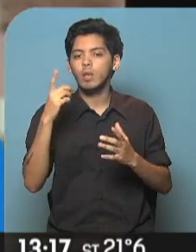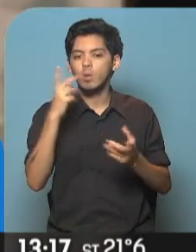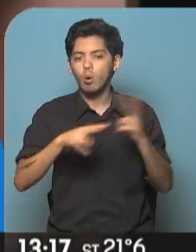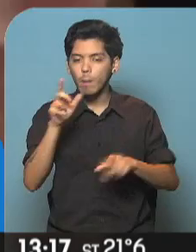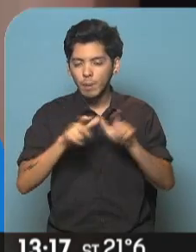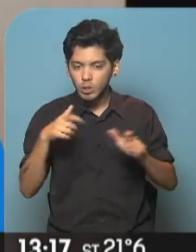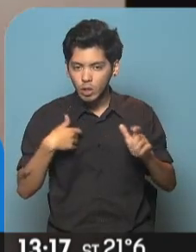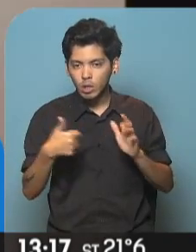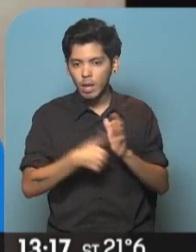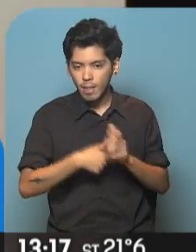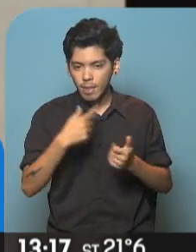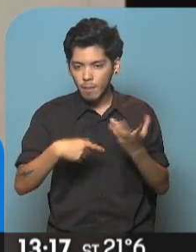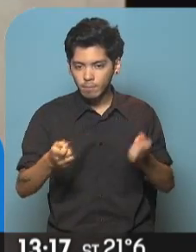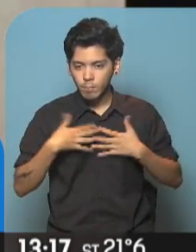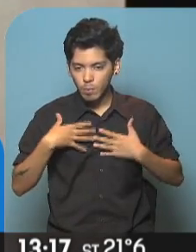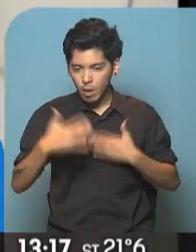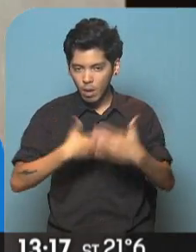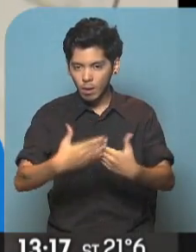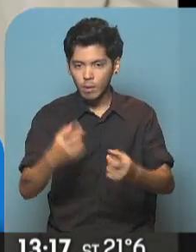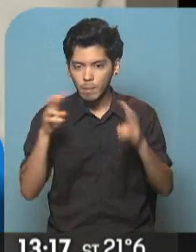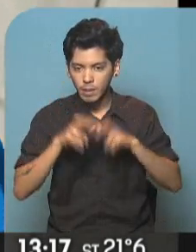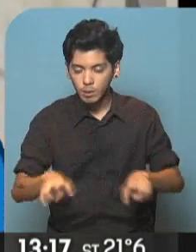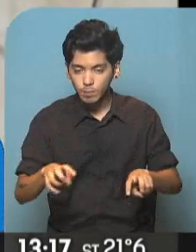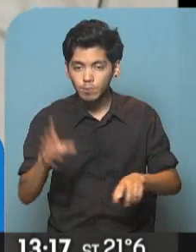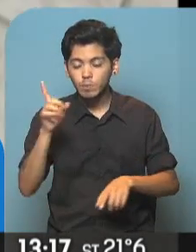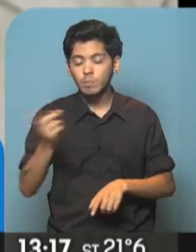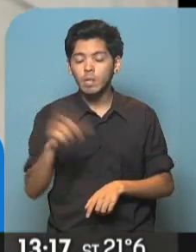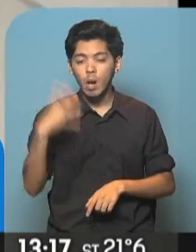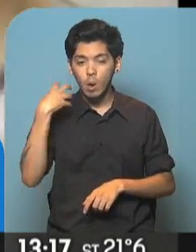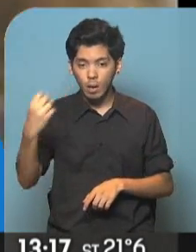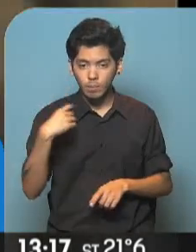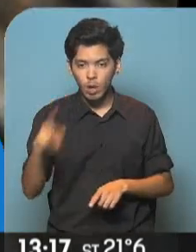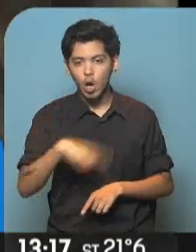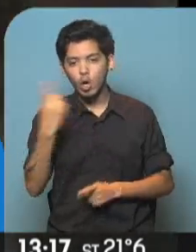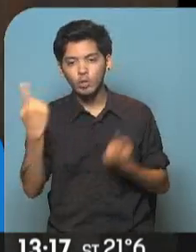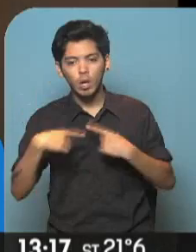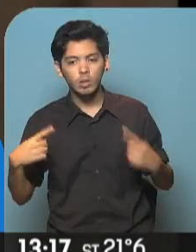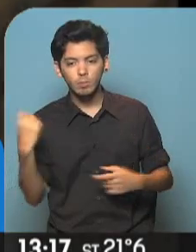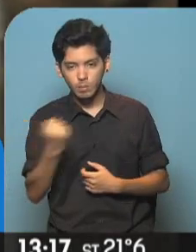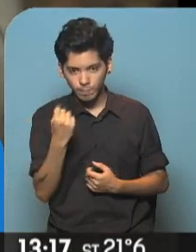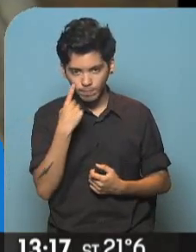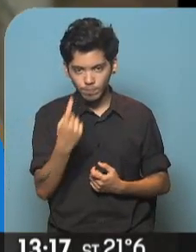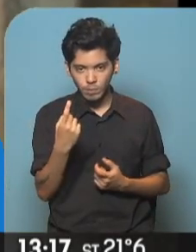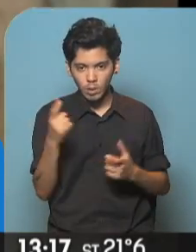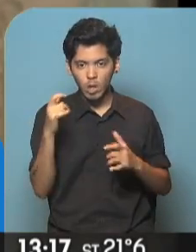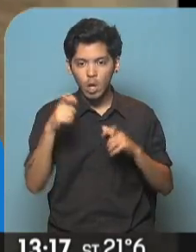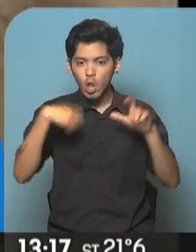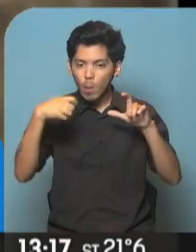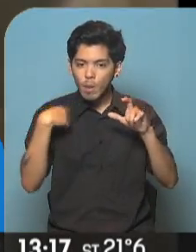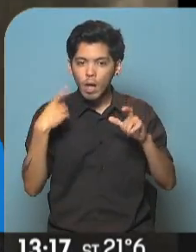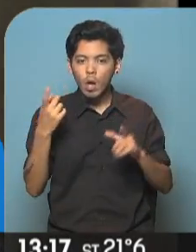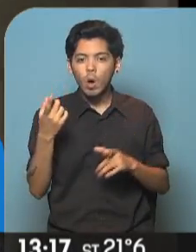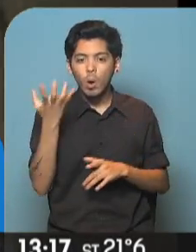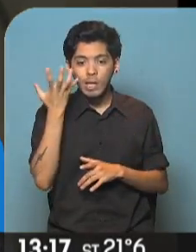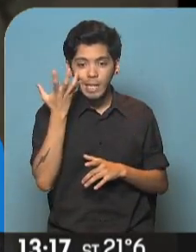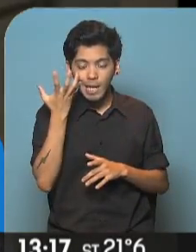Venían a Buscarme es una de las películas que llega en este día. También otro documental que se llama Un tigre arriba de la